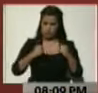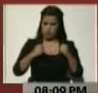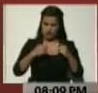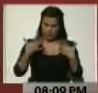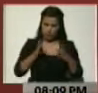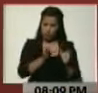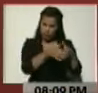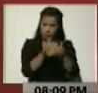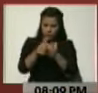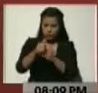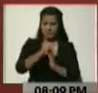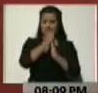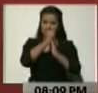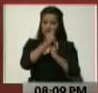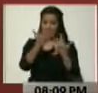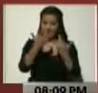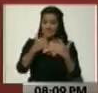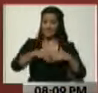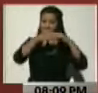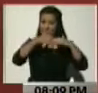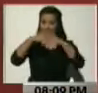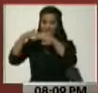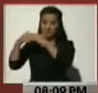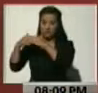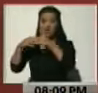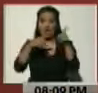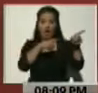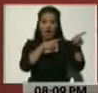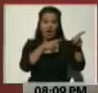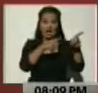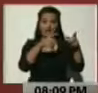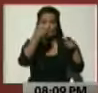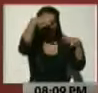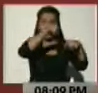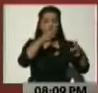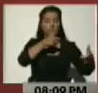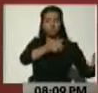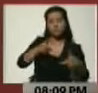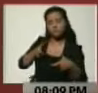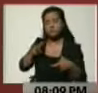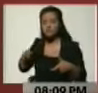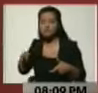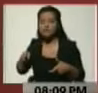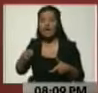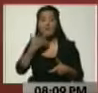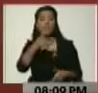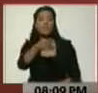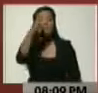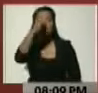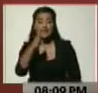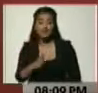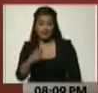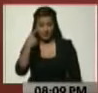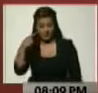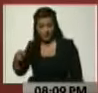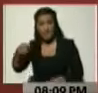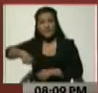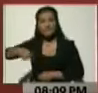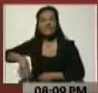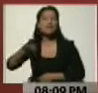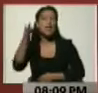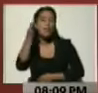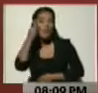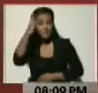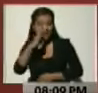presidentes, inmediatamente el imperialismo enfoca sus baterías. Brasil, a la presidenta Dilma, compañero